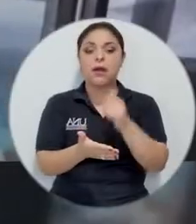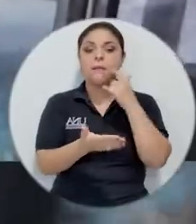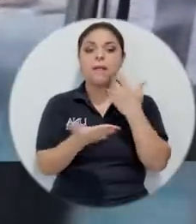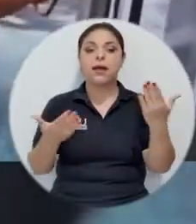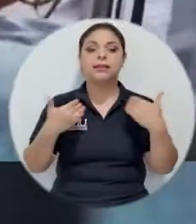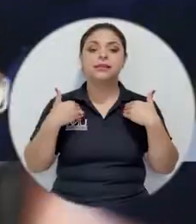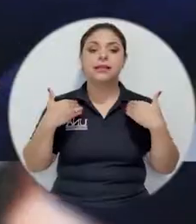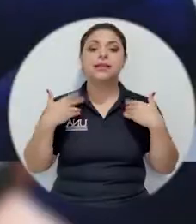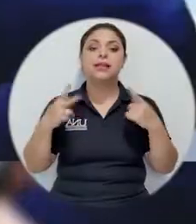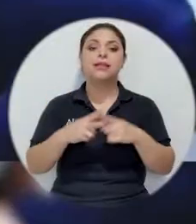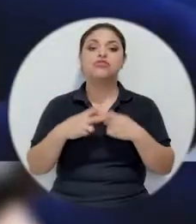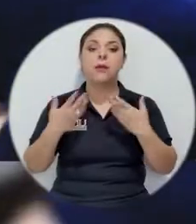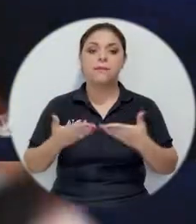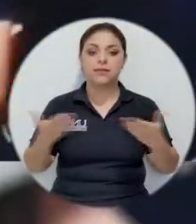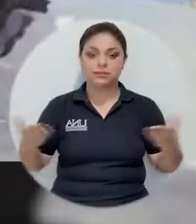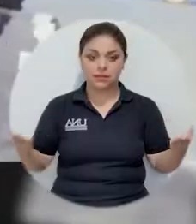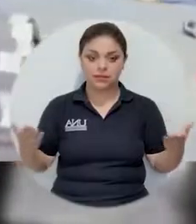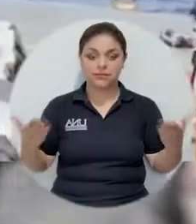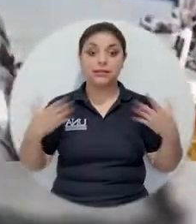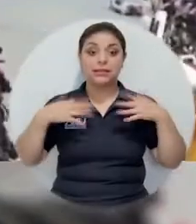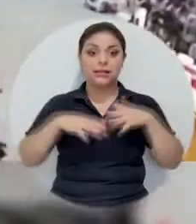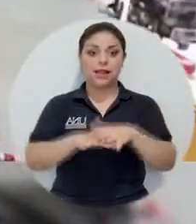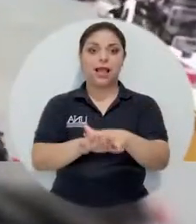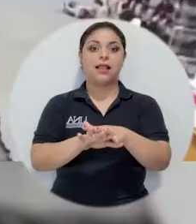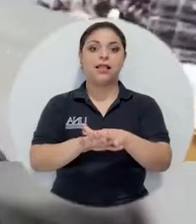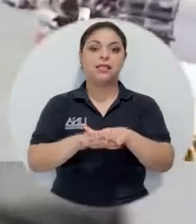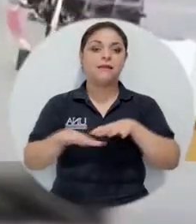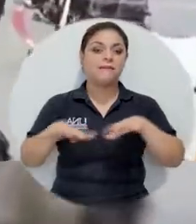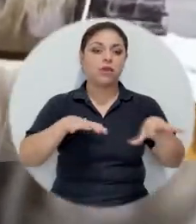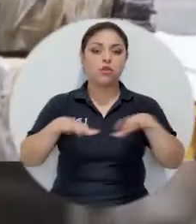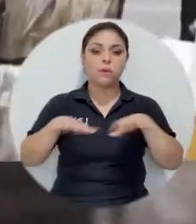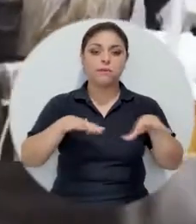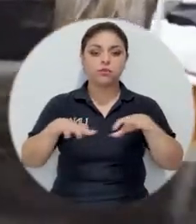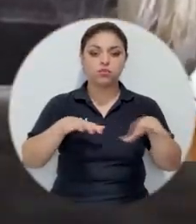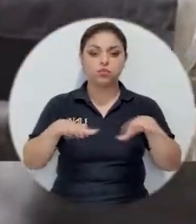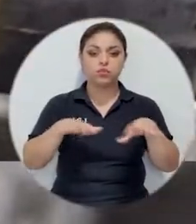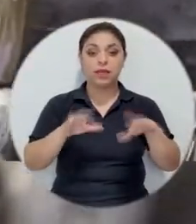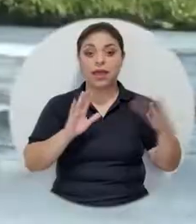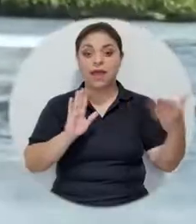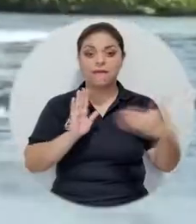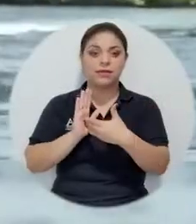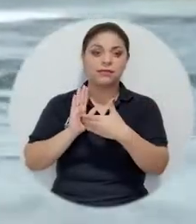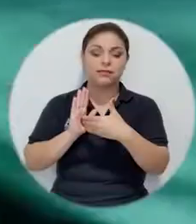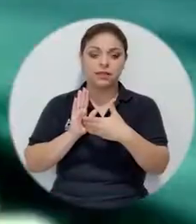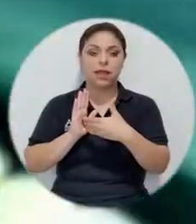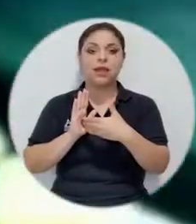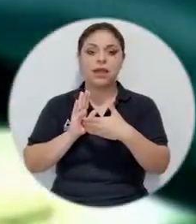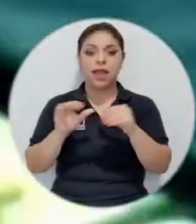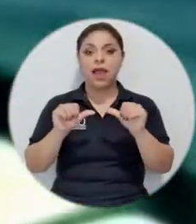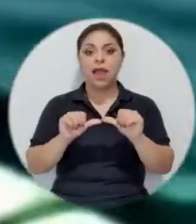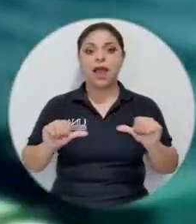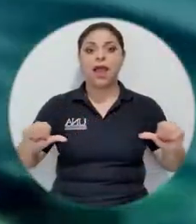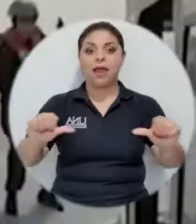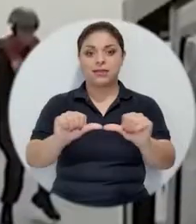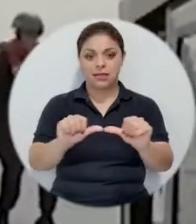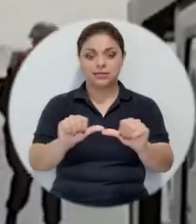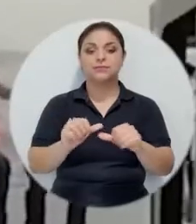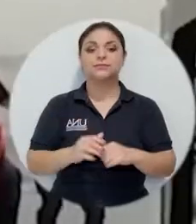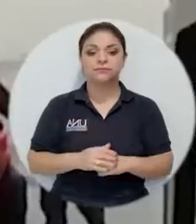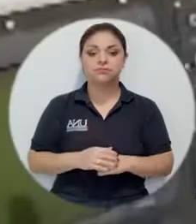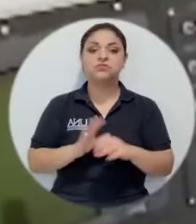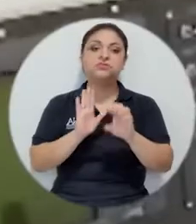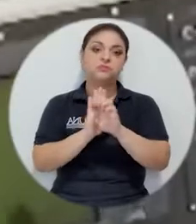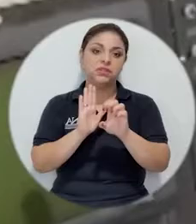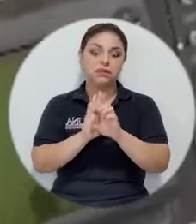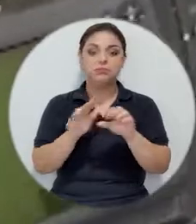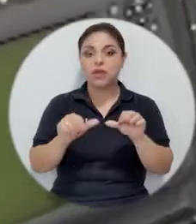tener herramientas y tener un abordaje integral de los fenómenos que le estén generando una afectación en las áreas que se vayan determinando.